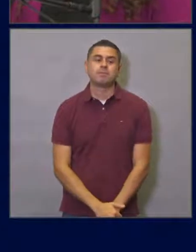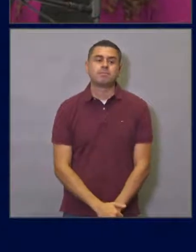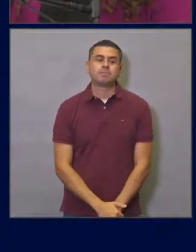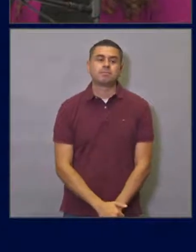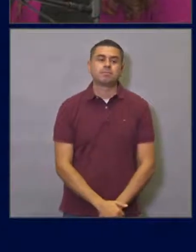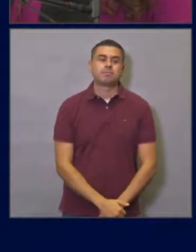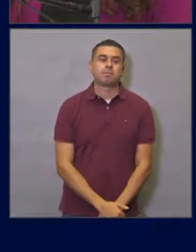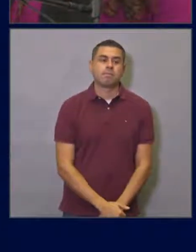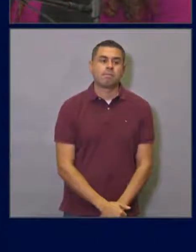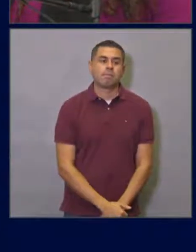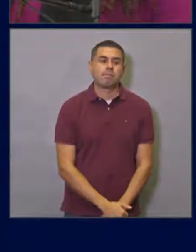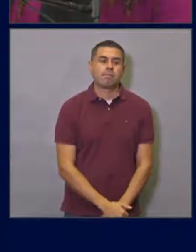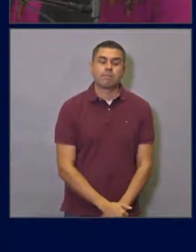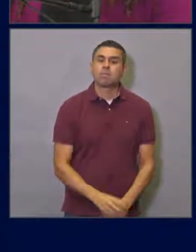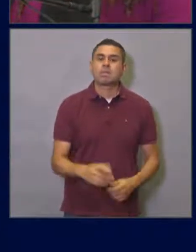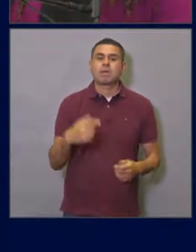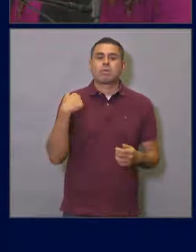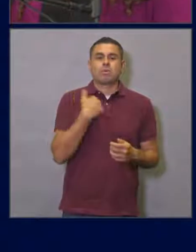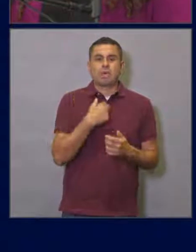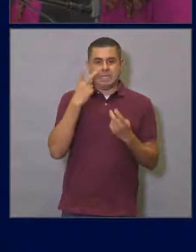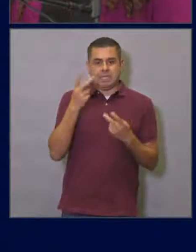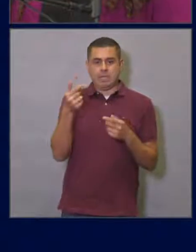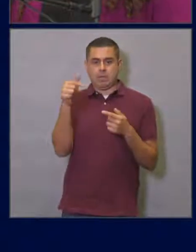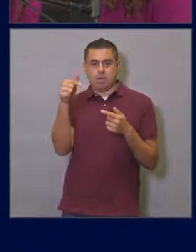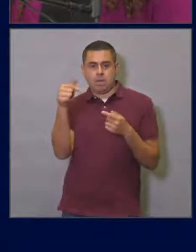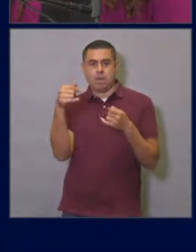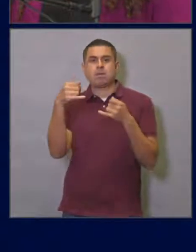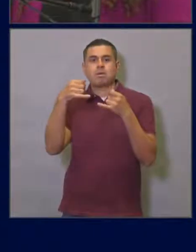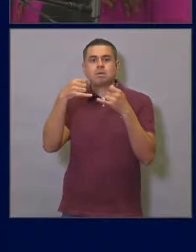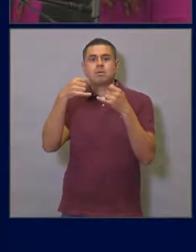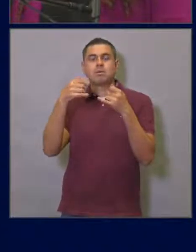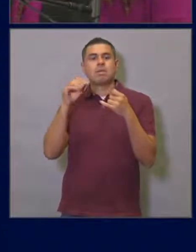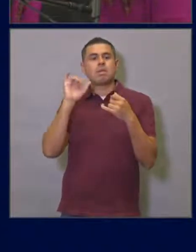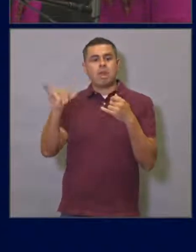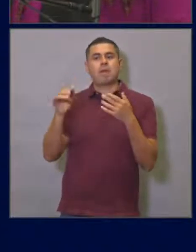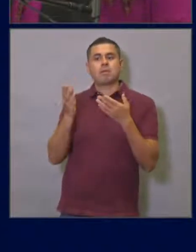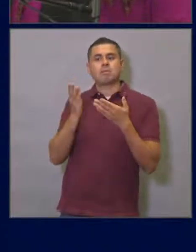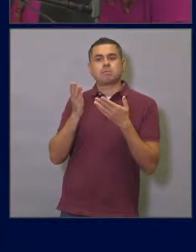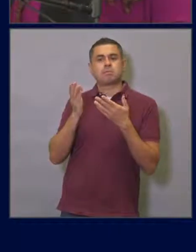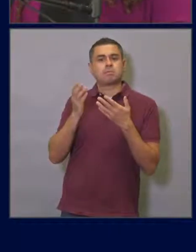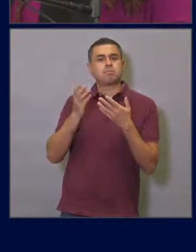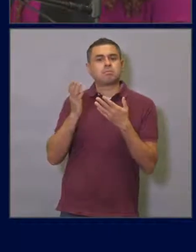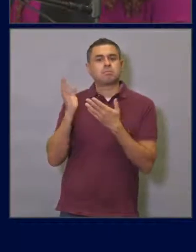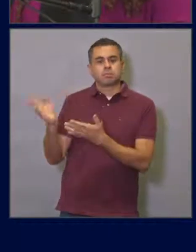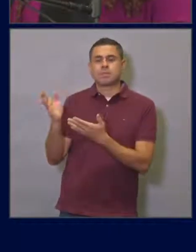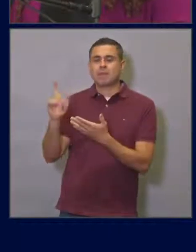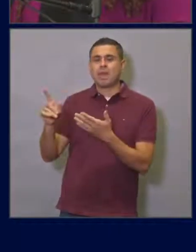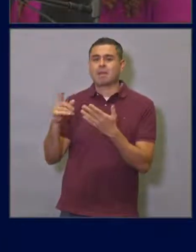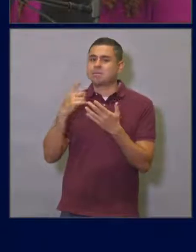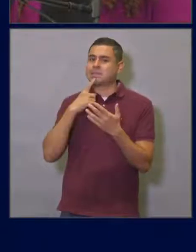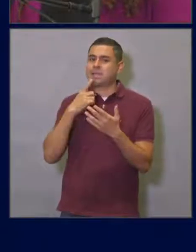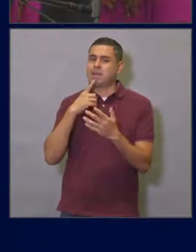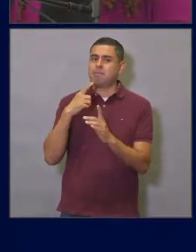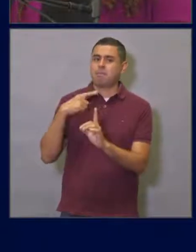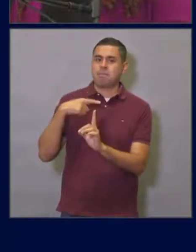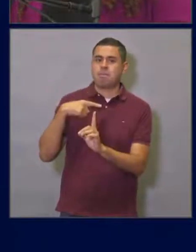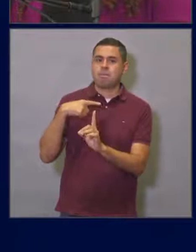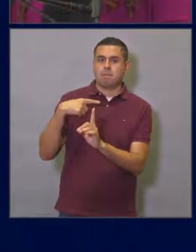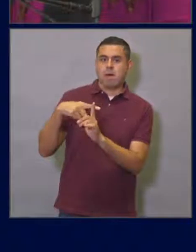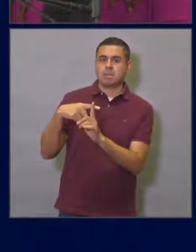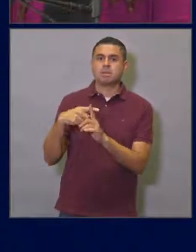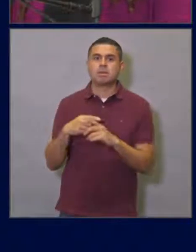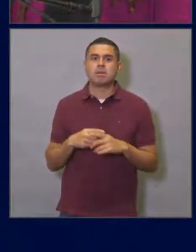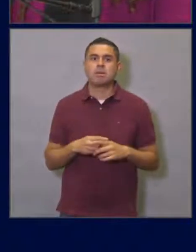Este gráfico nos muestra el porcentaje de pruebas que se realizan y dan positivo. La tasa de positividad